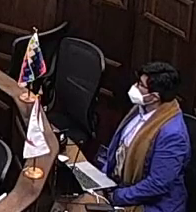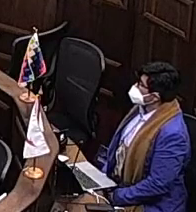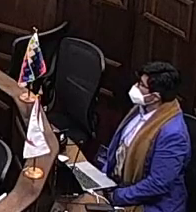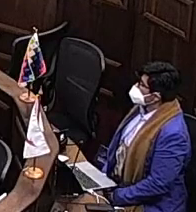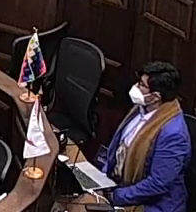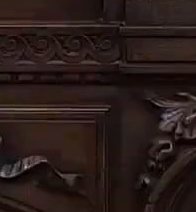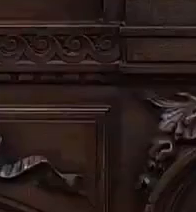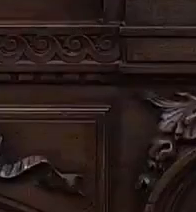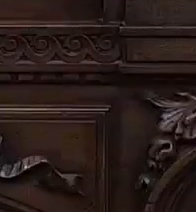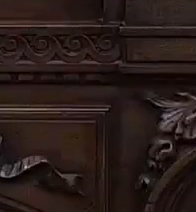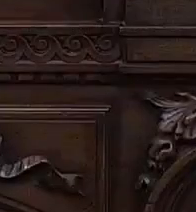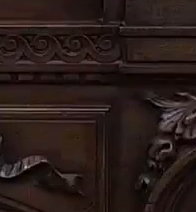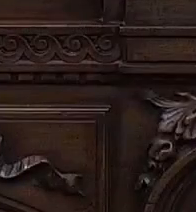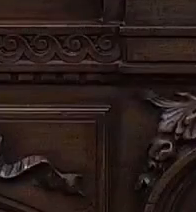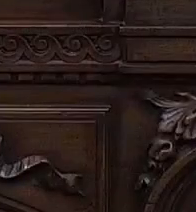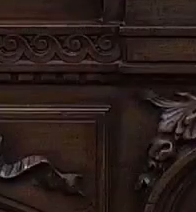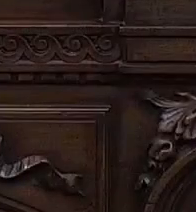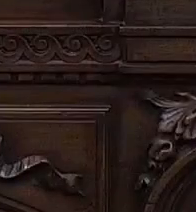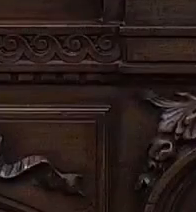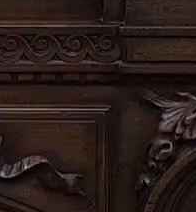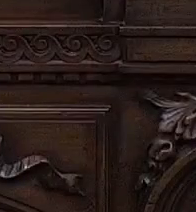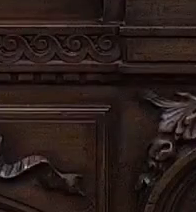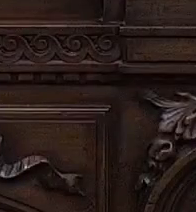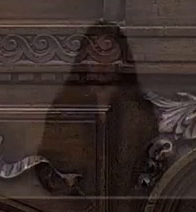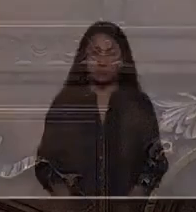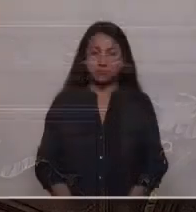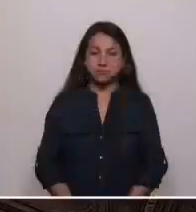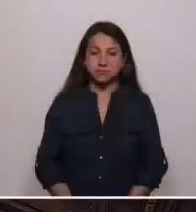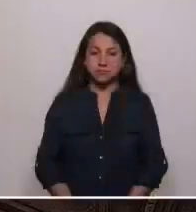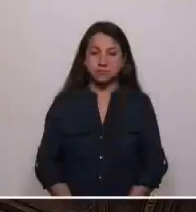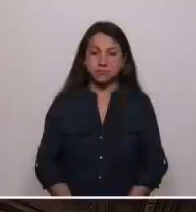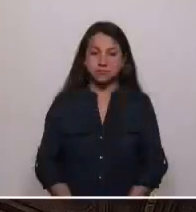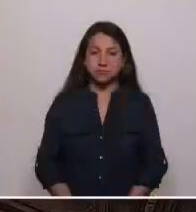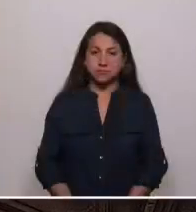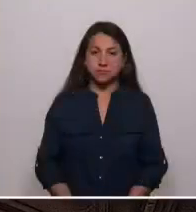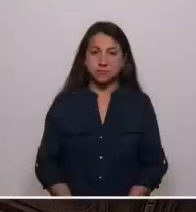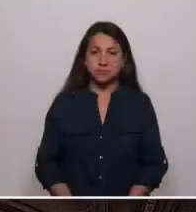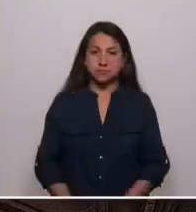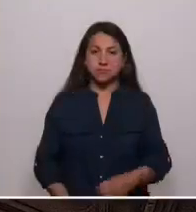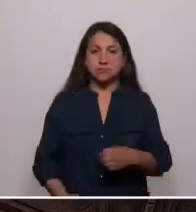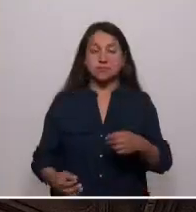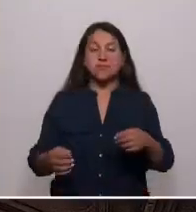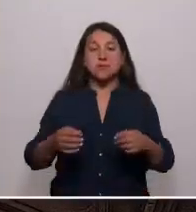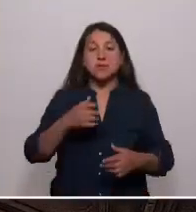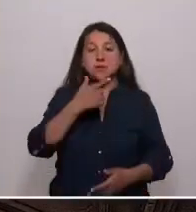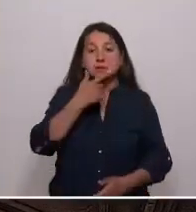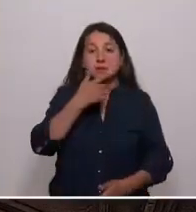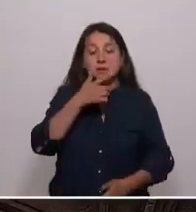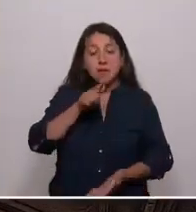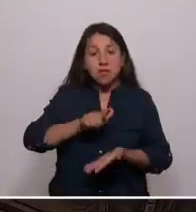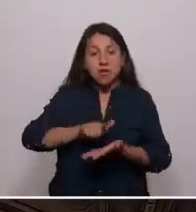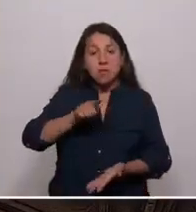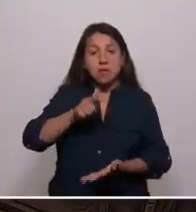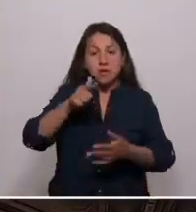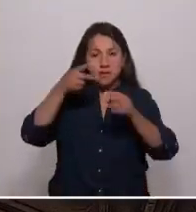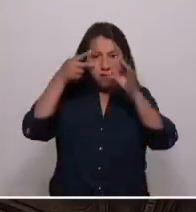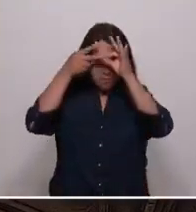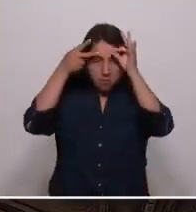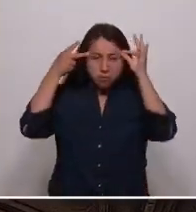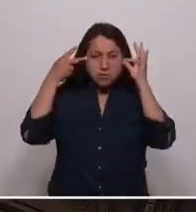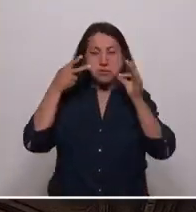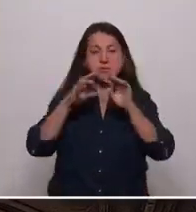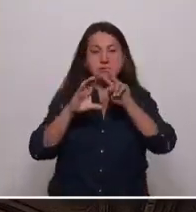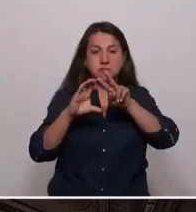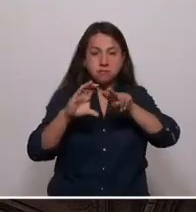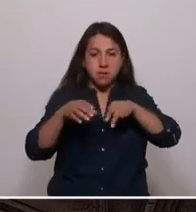mene mapun, calfuga no meo. Feitishi, fushanewen, fenconate in mapun chayen mai. Feine